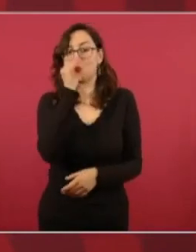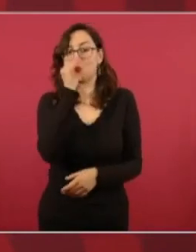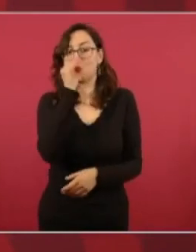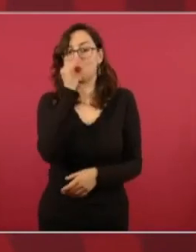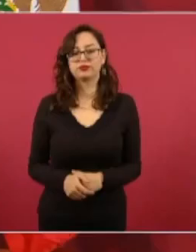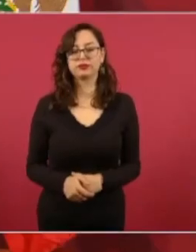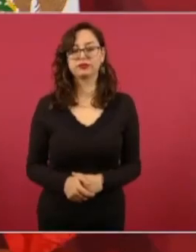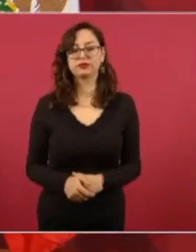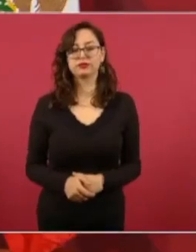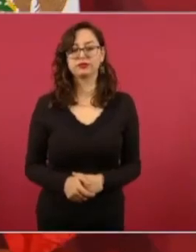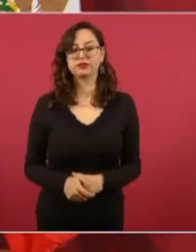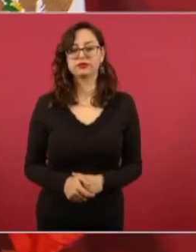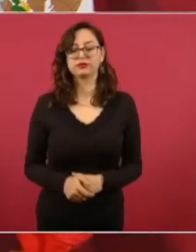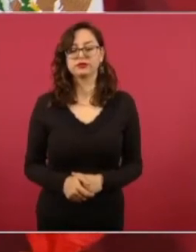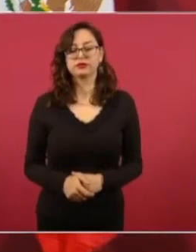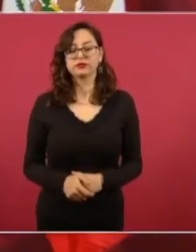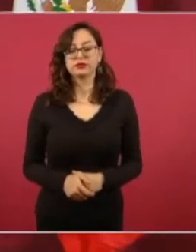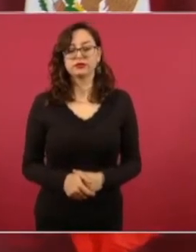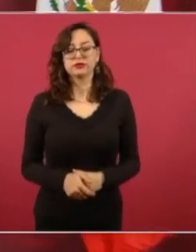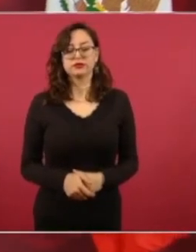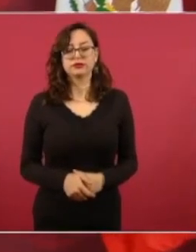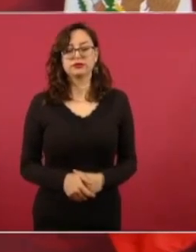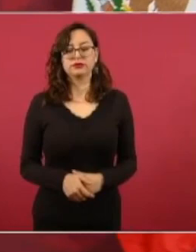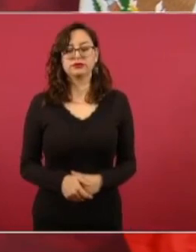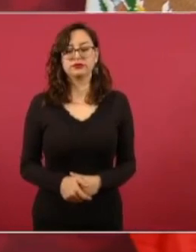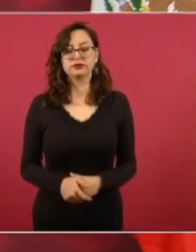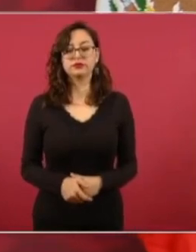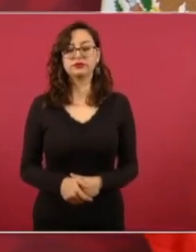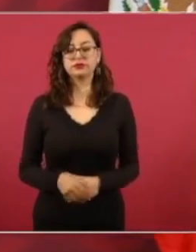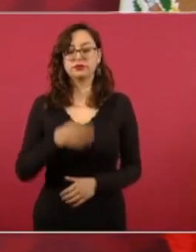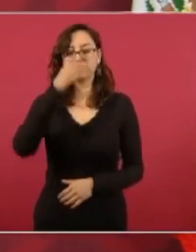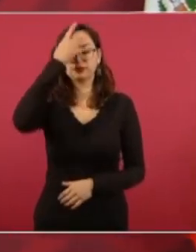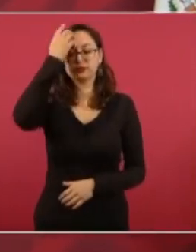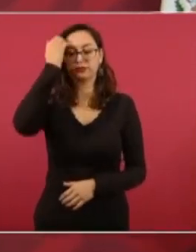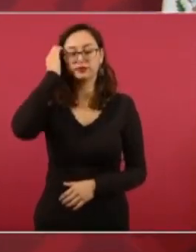Entonces, se la pasaban fingiendo